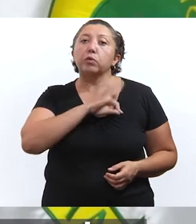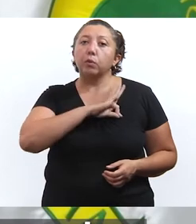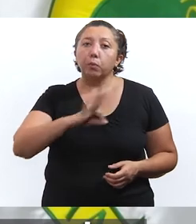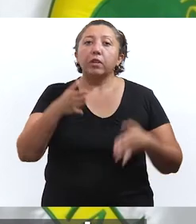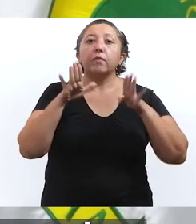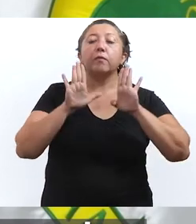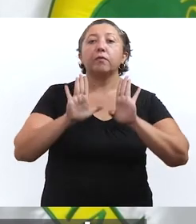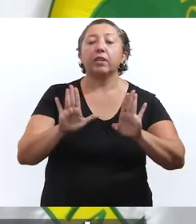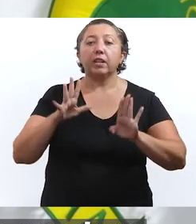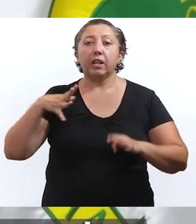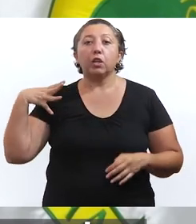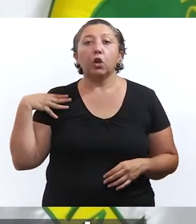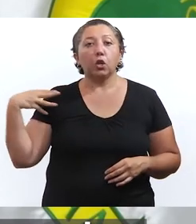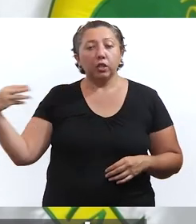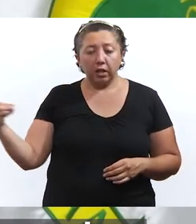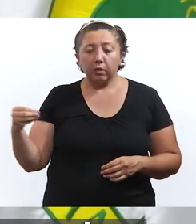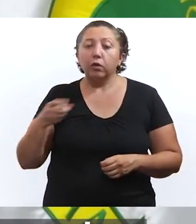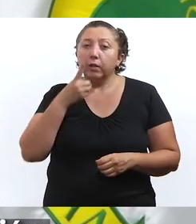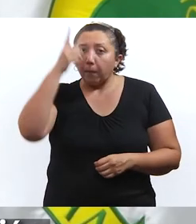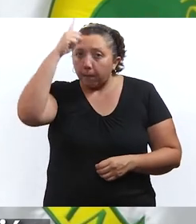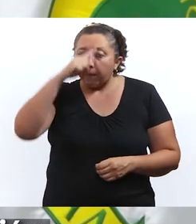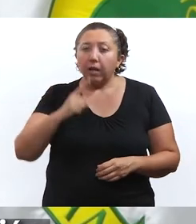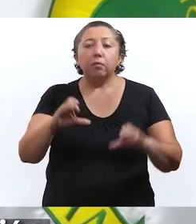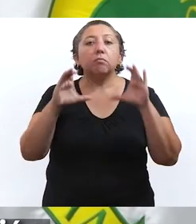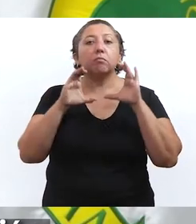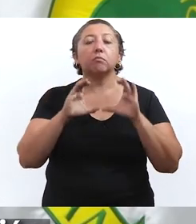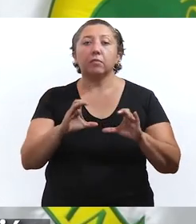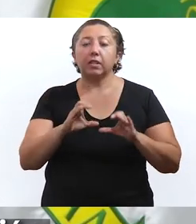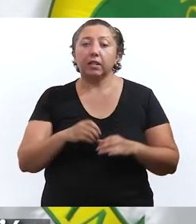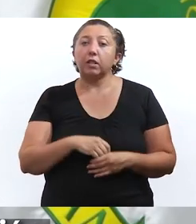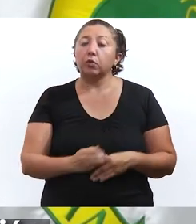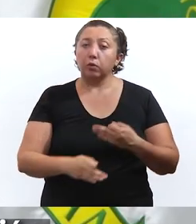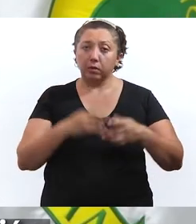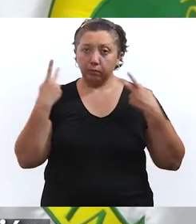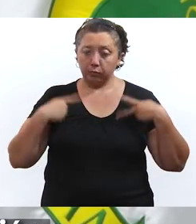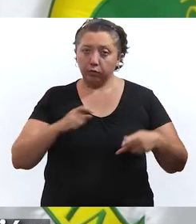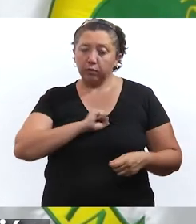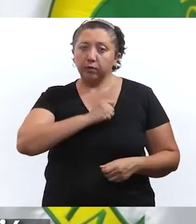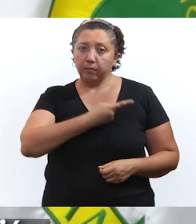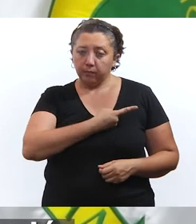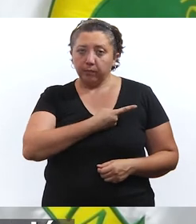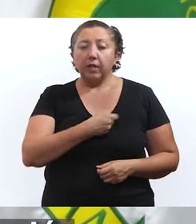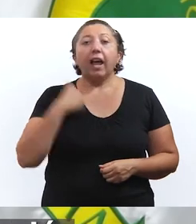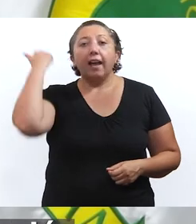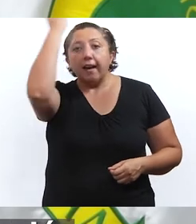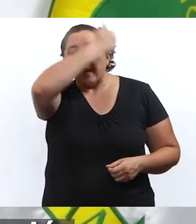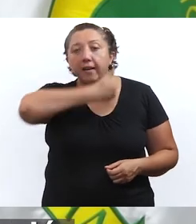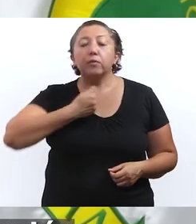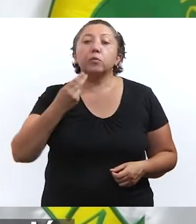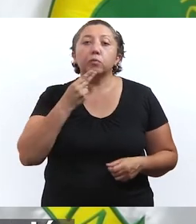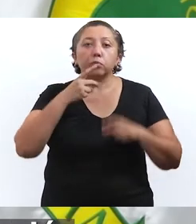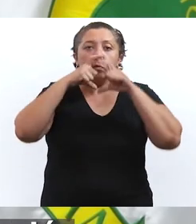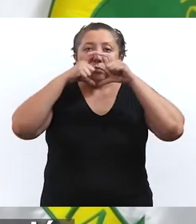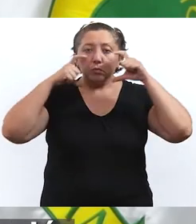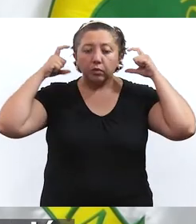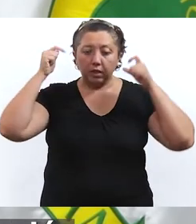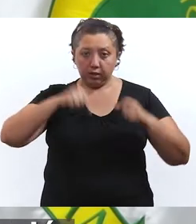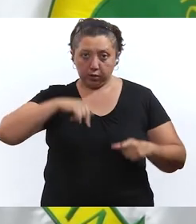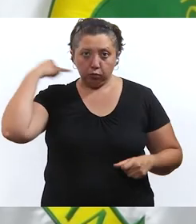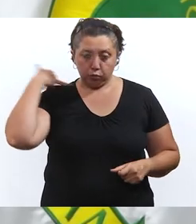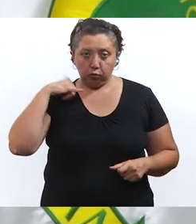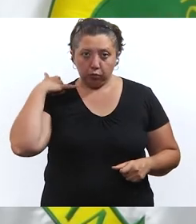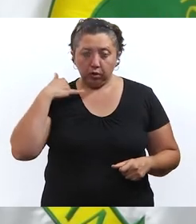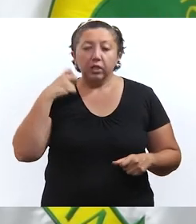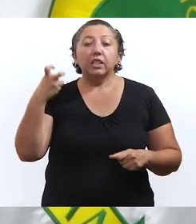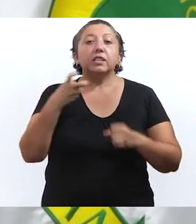es posible frenar cadenas de contagios de manera oportuna para salvaguardar el bienestar de la población. El análisis sobre el uso del cubrebocas en